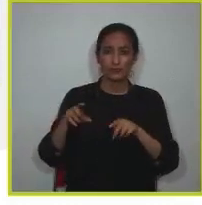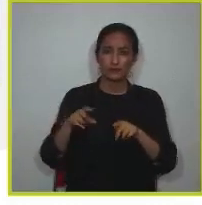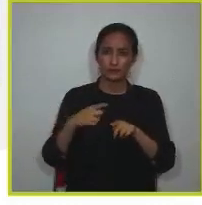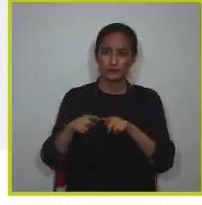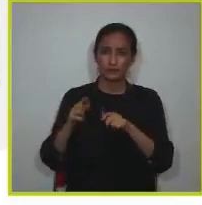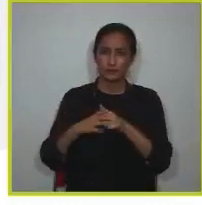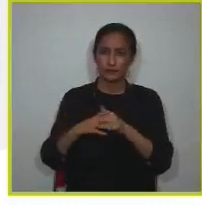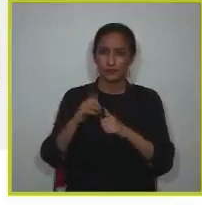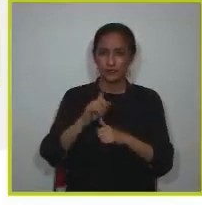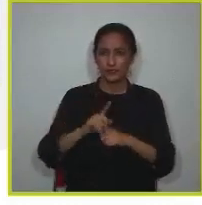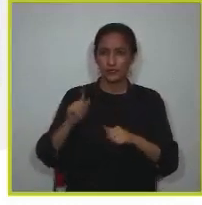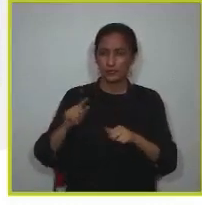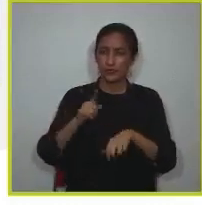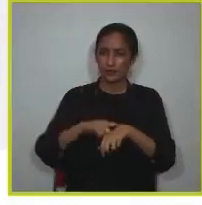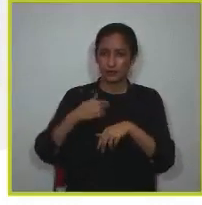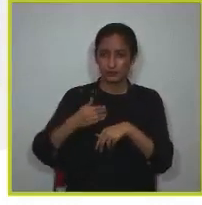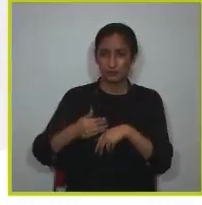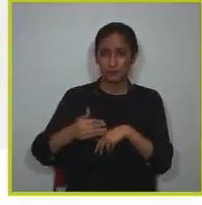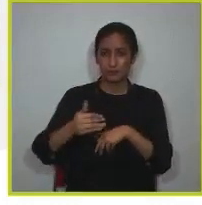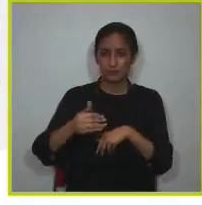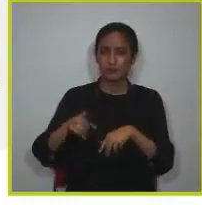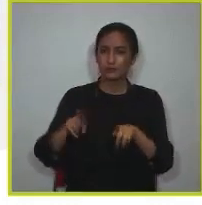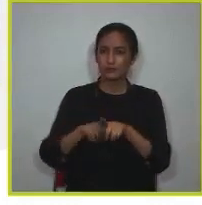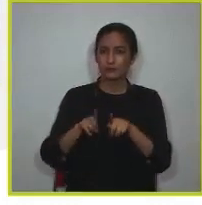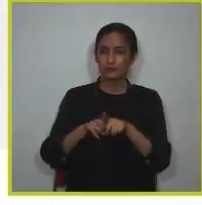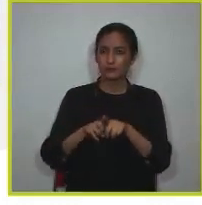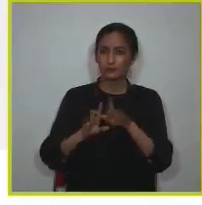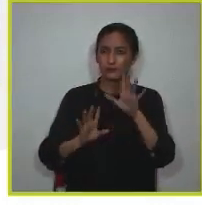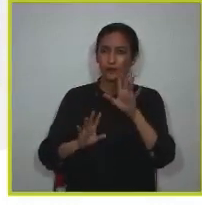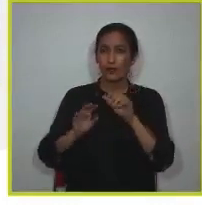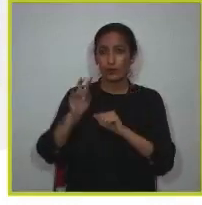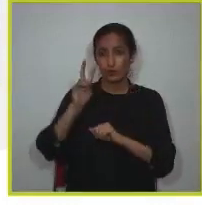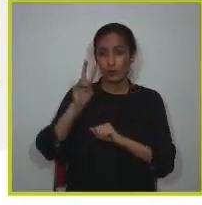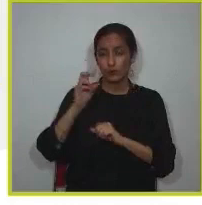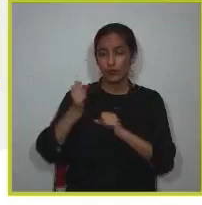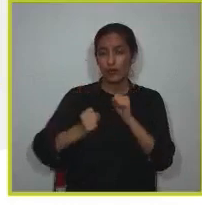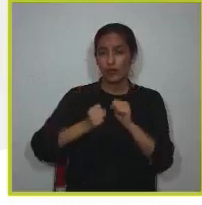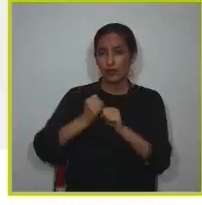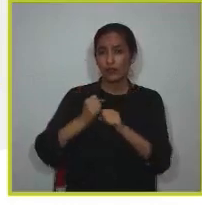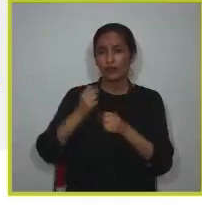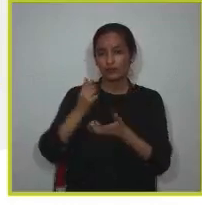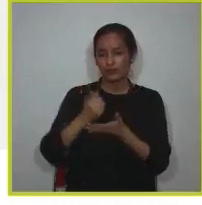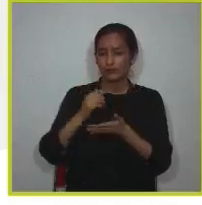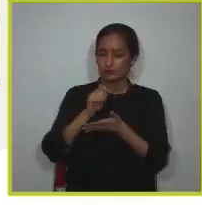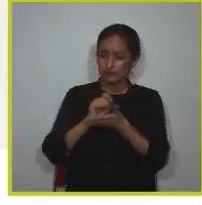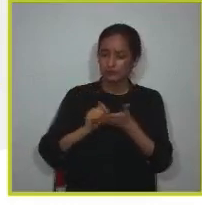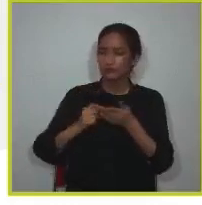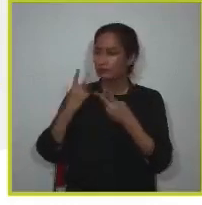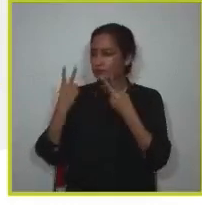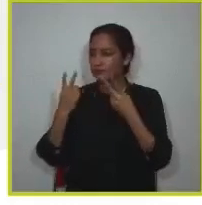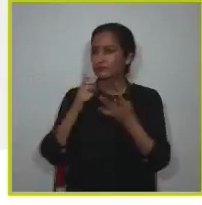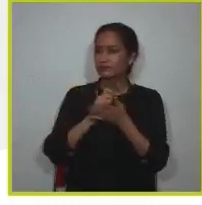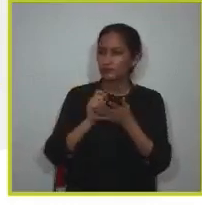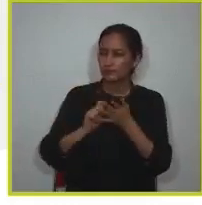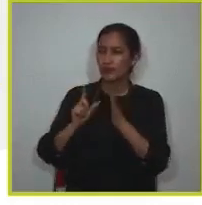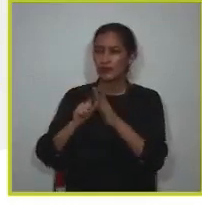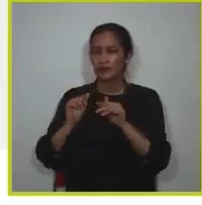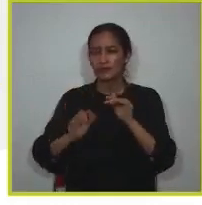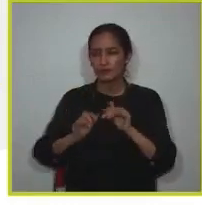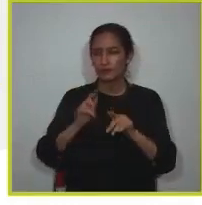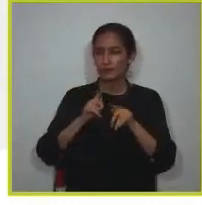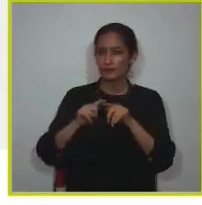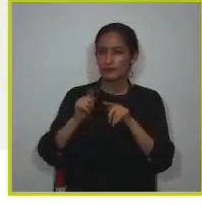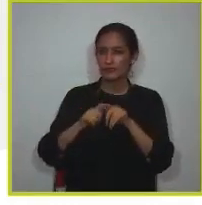cada periodo de tiempo no Durante los casi dos años que duró la elaboración de este estudio porque de por medio tuvimos